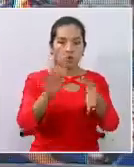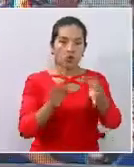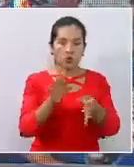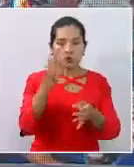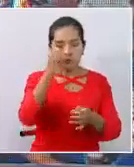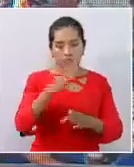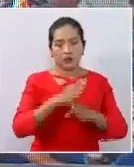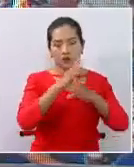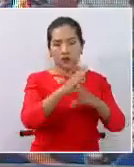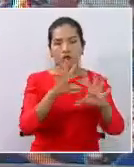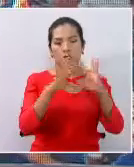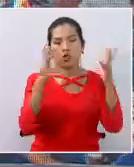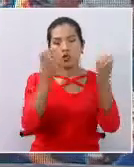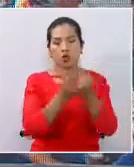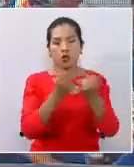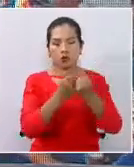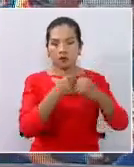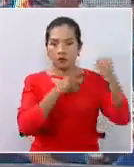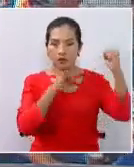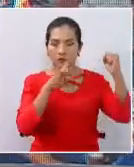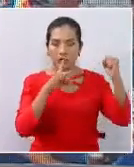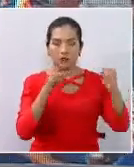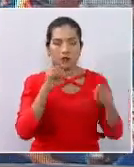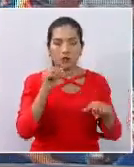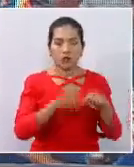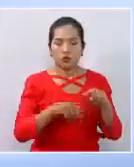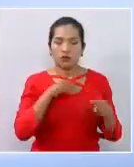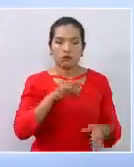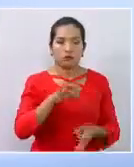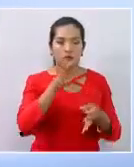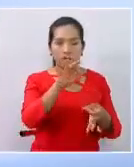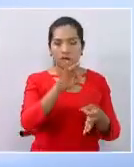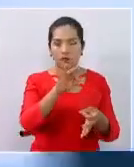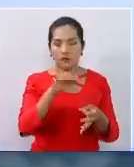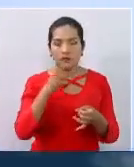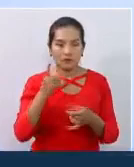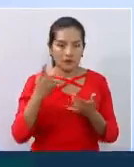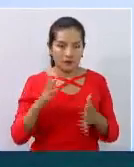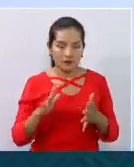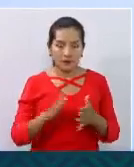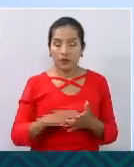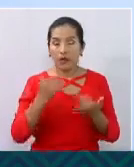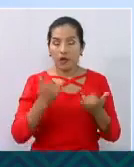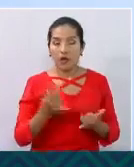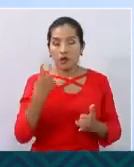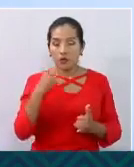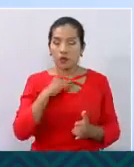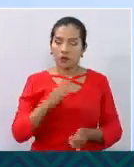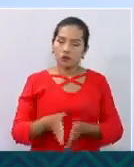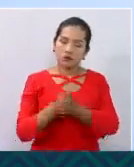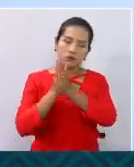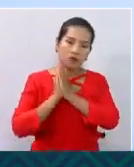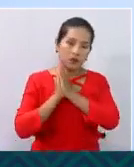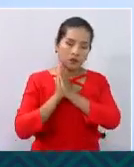rechazo al Congreso del MAS y PCP. Ha venido a presentar un amparo, ¿no?